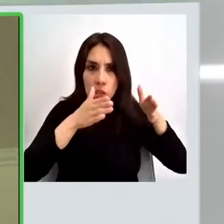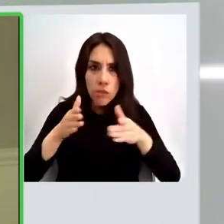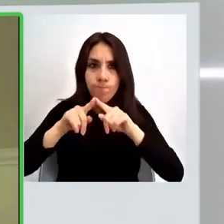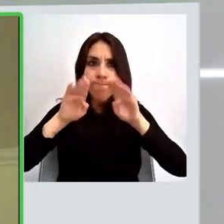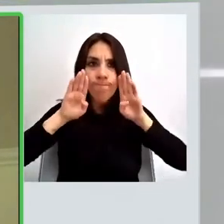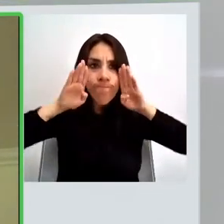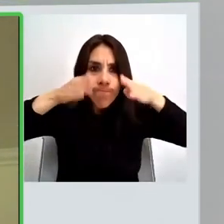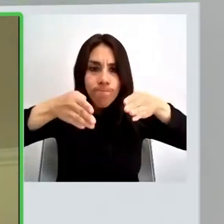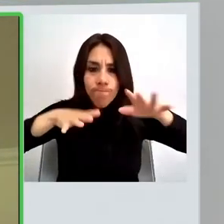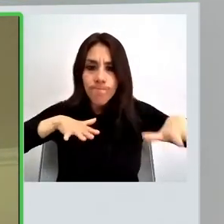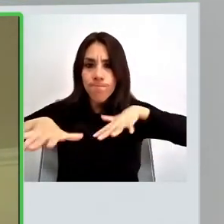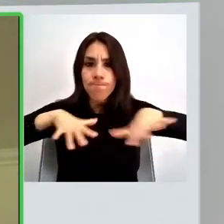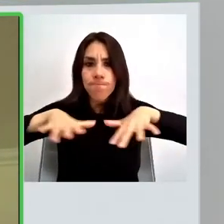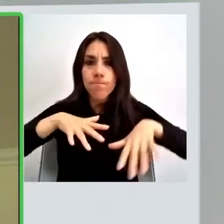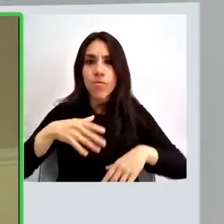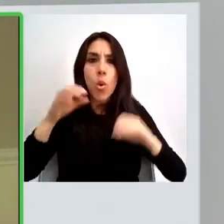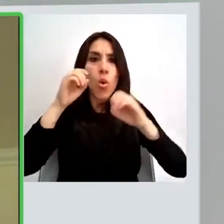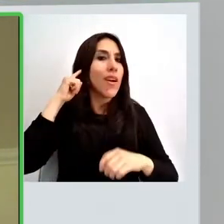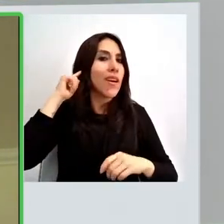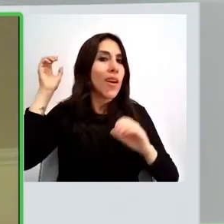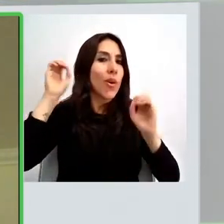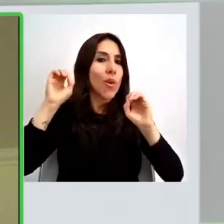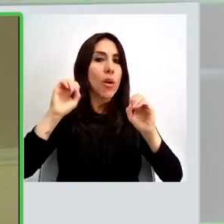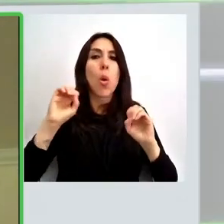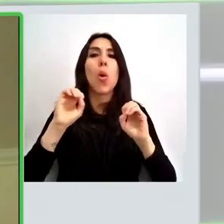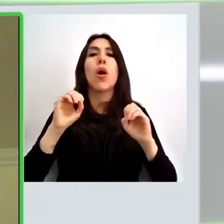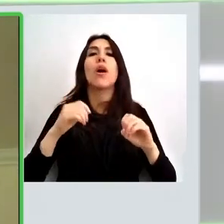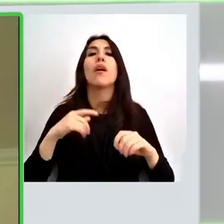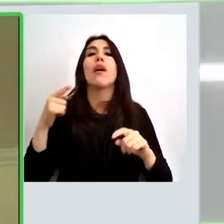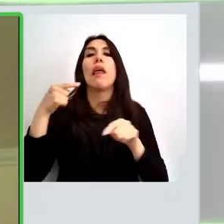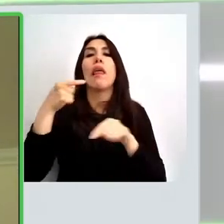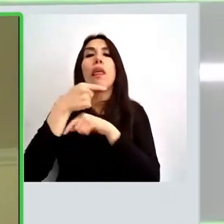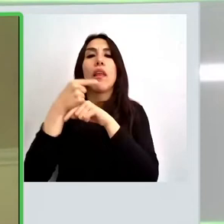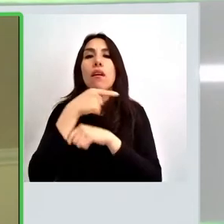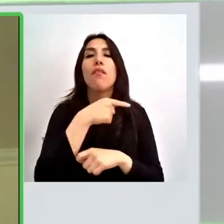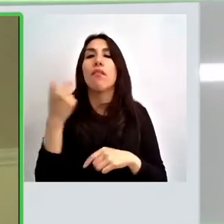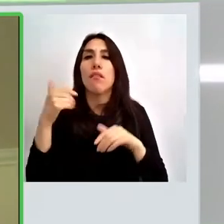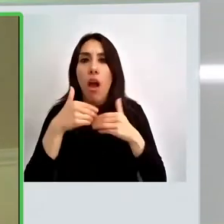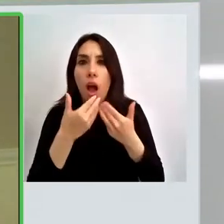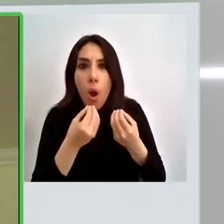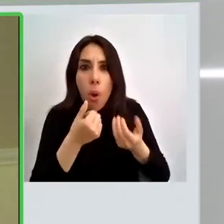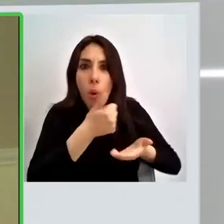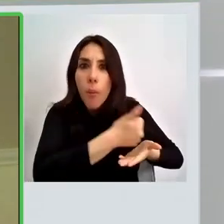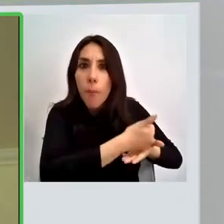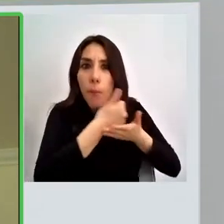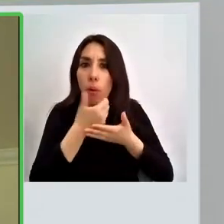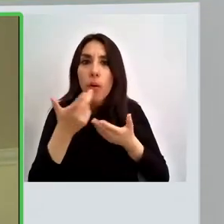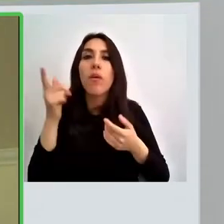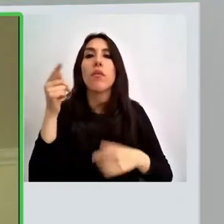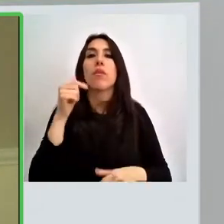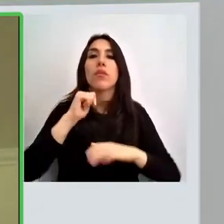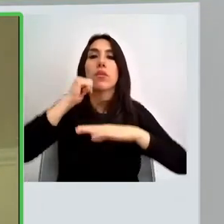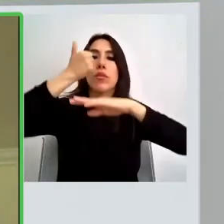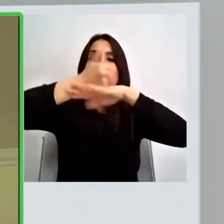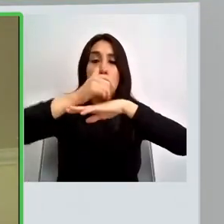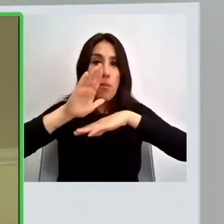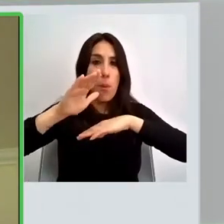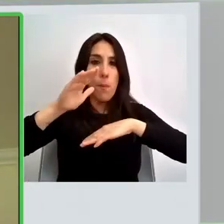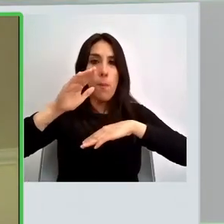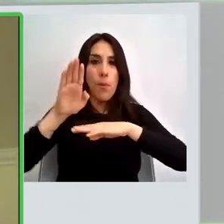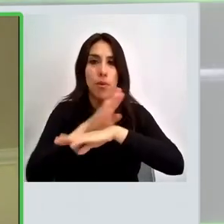y esto hizo que los gerente y dueño de la empresa instituyeran distintos